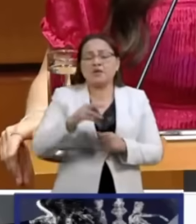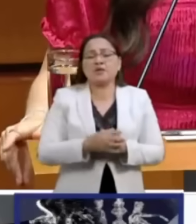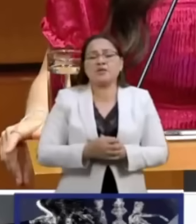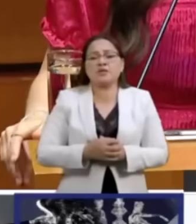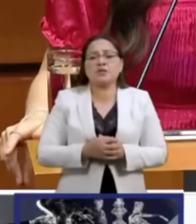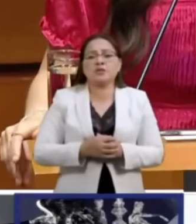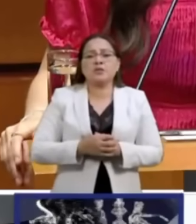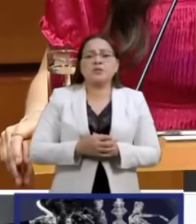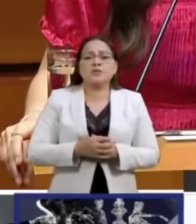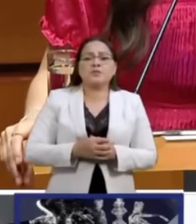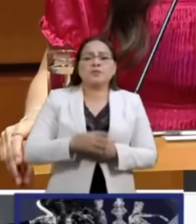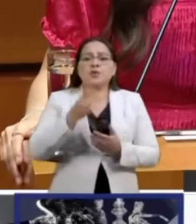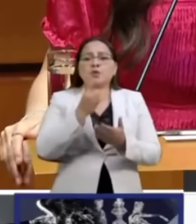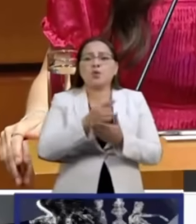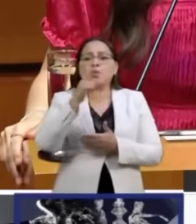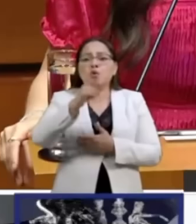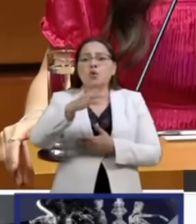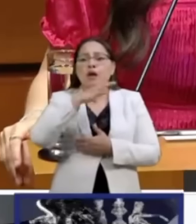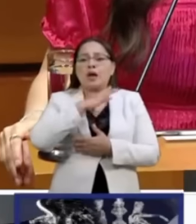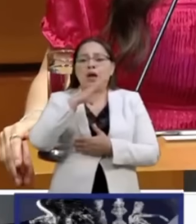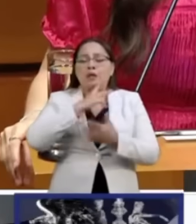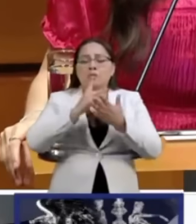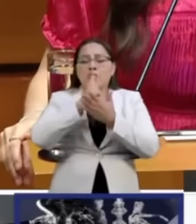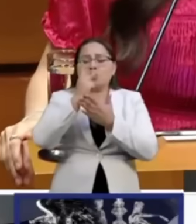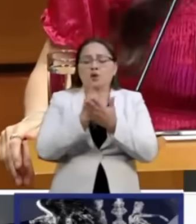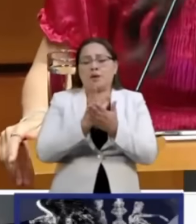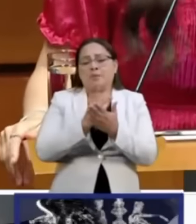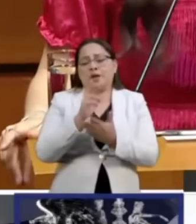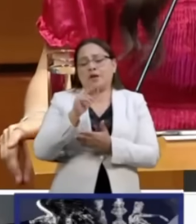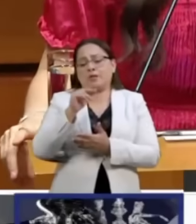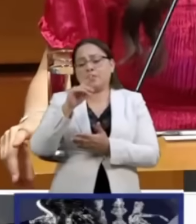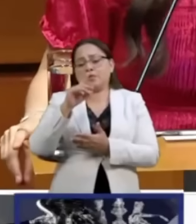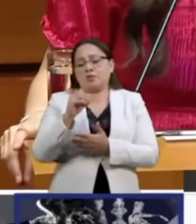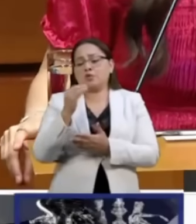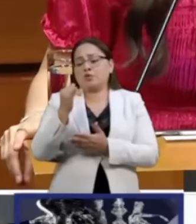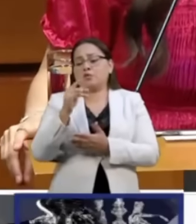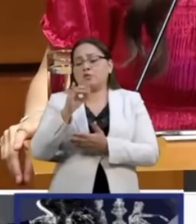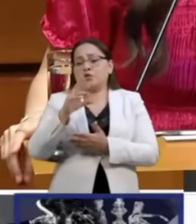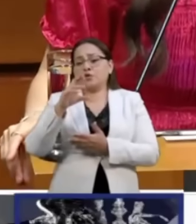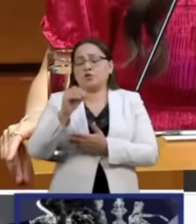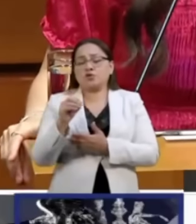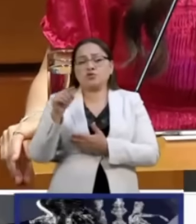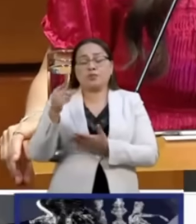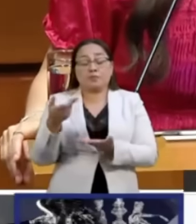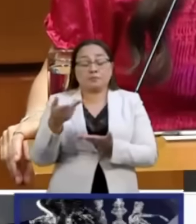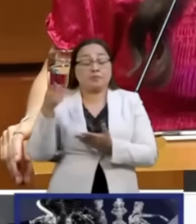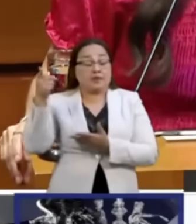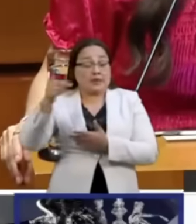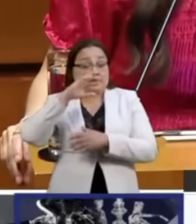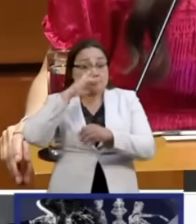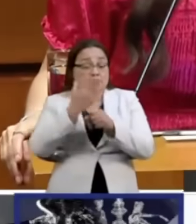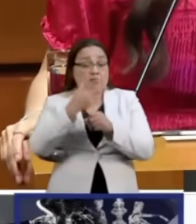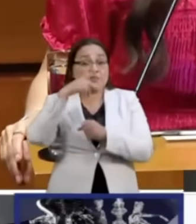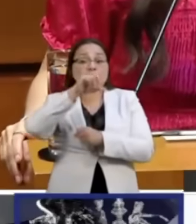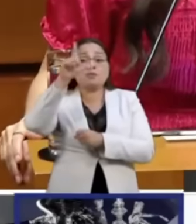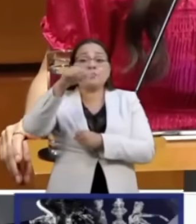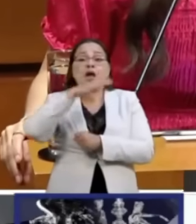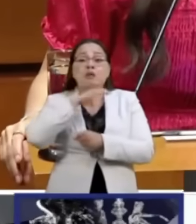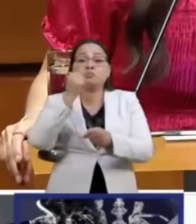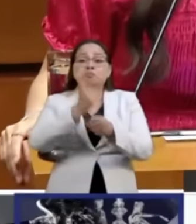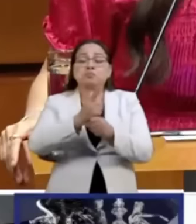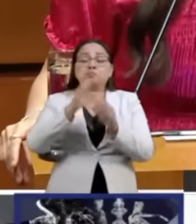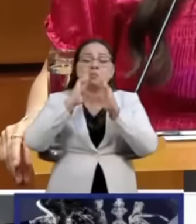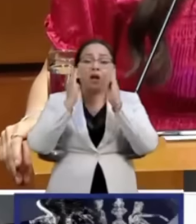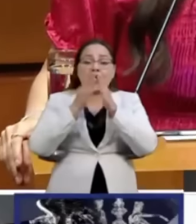no solamente encabezó el Rápido y Furioso, sino que hoy se ha demostrado en los Estados Unidos que tiene vínculos con el narco. ¿Qué opinión le merece